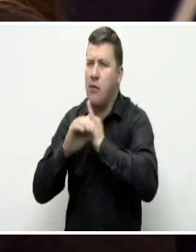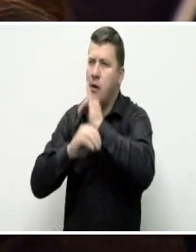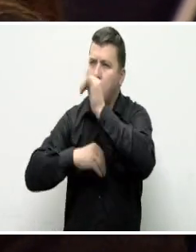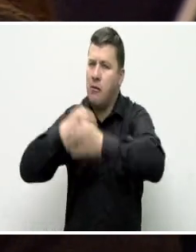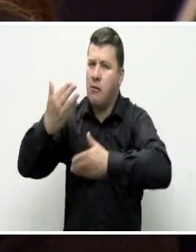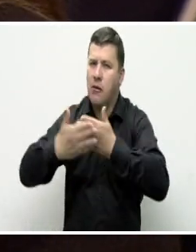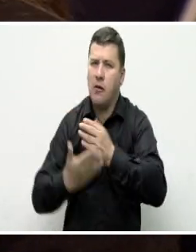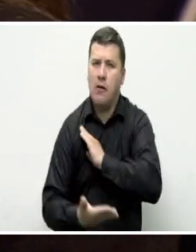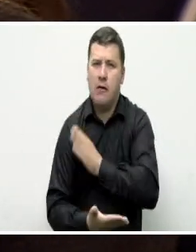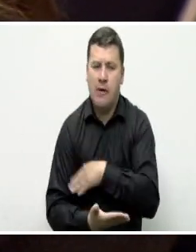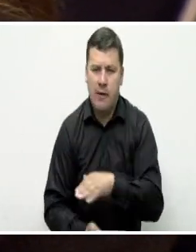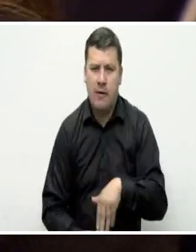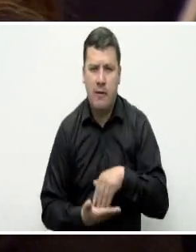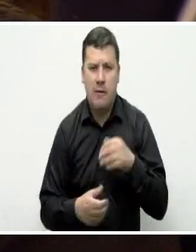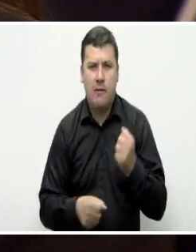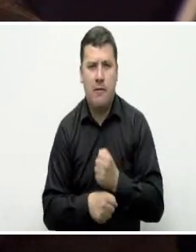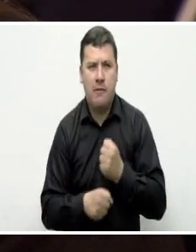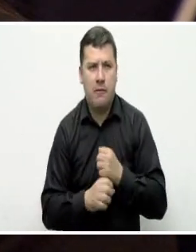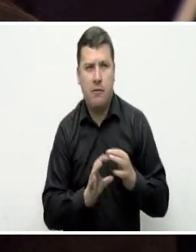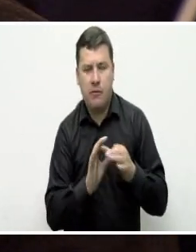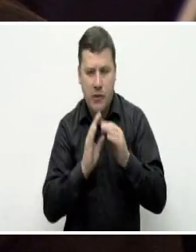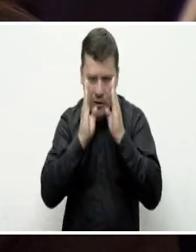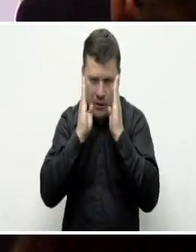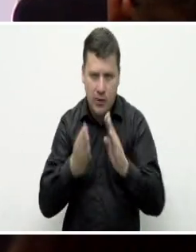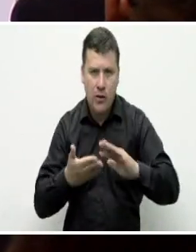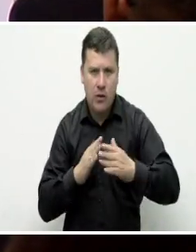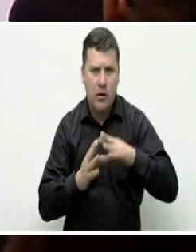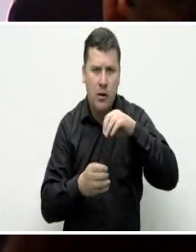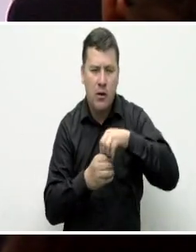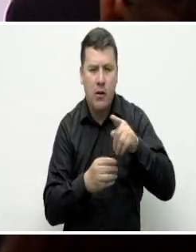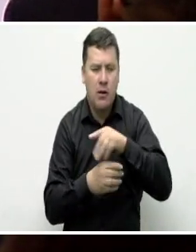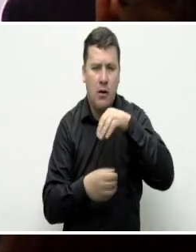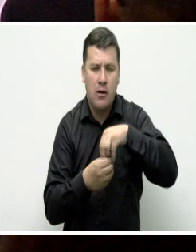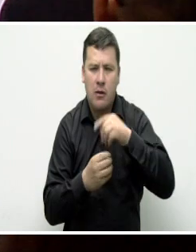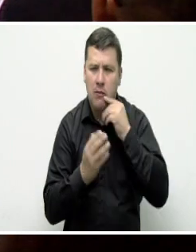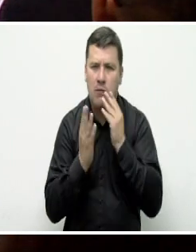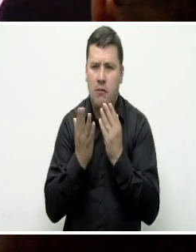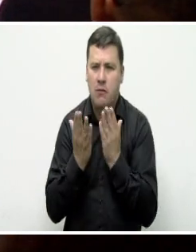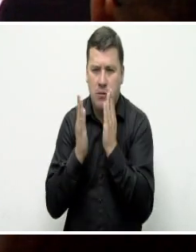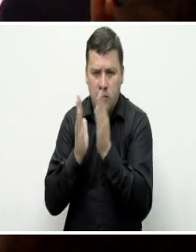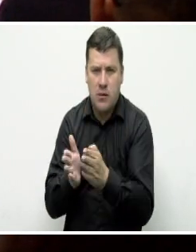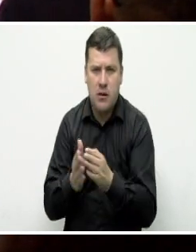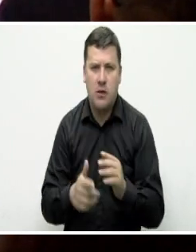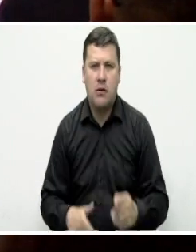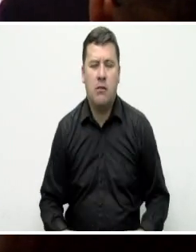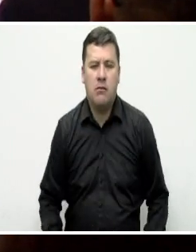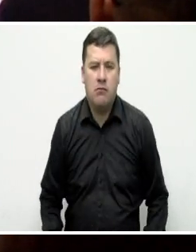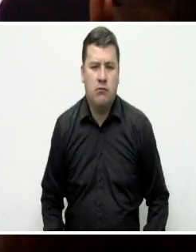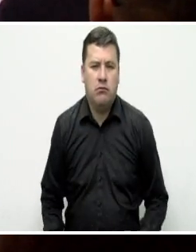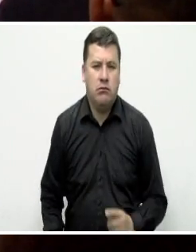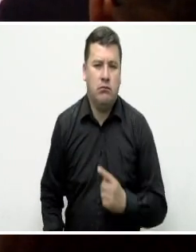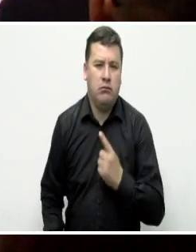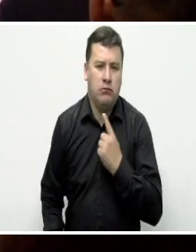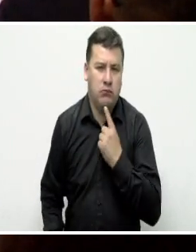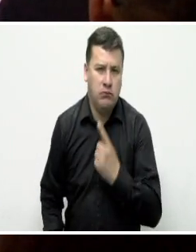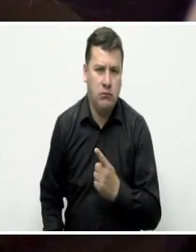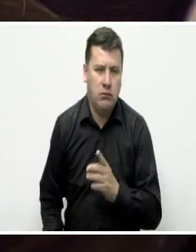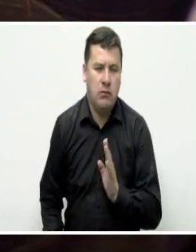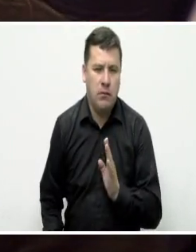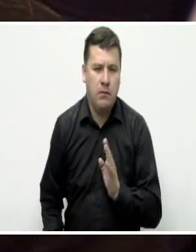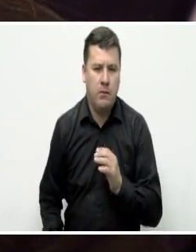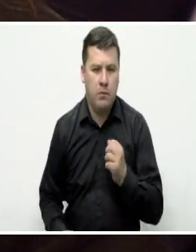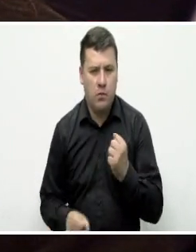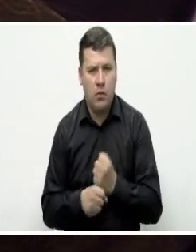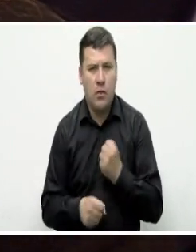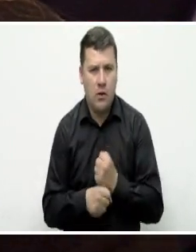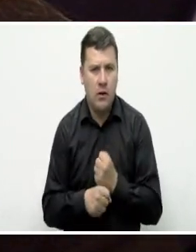internacional, fortalecer el trabajo de la Unidad de Atención a Población Vulnerable de la UDAP. Entonces, digamos que ese